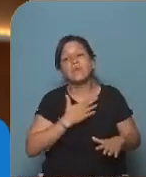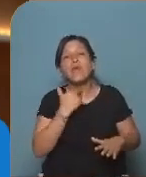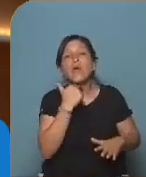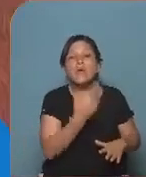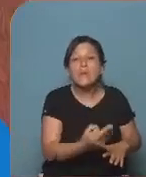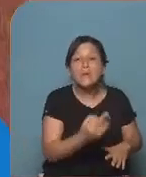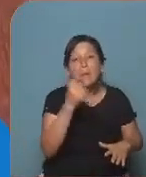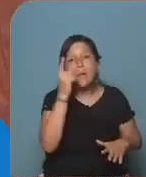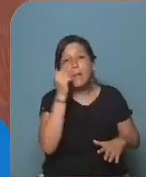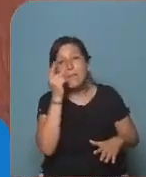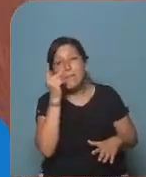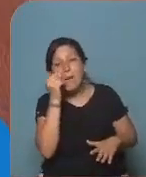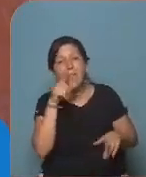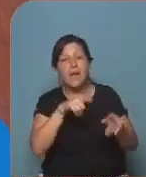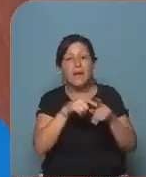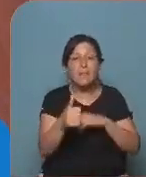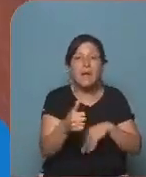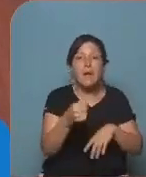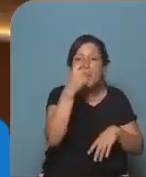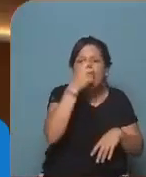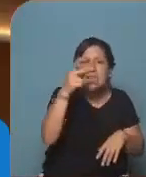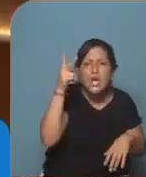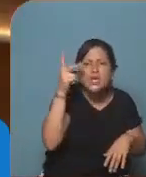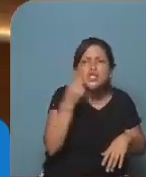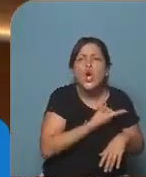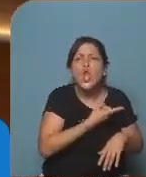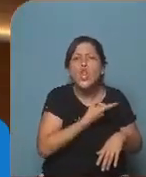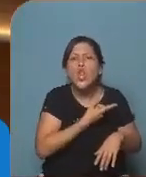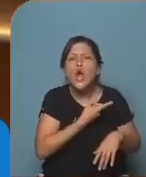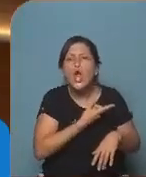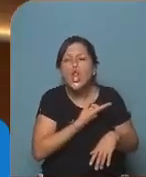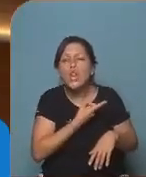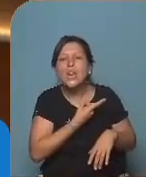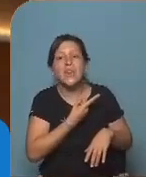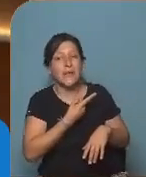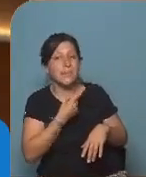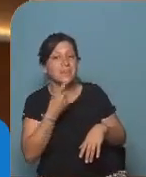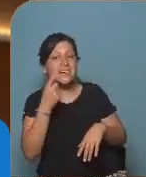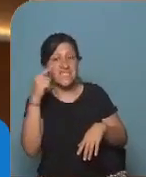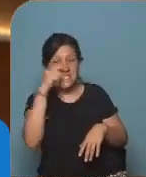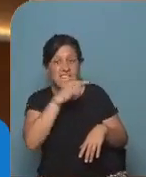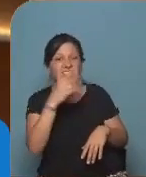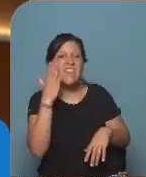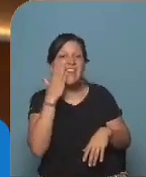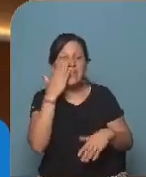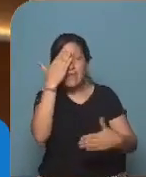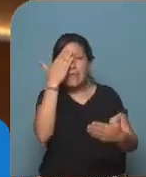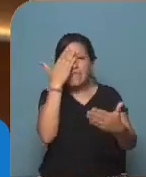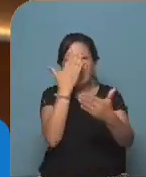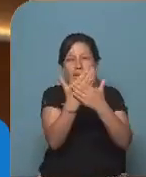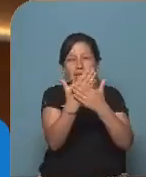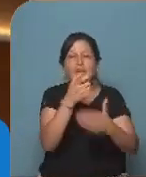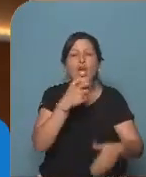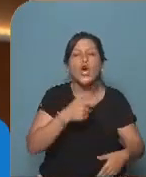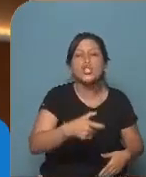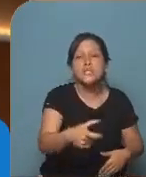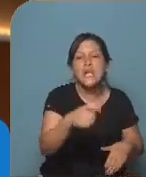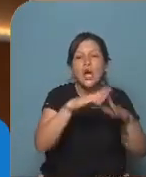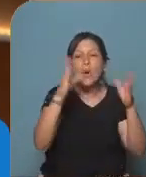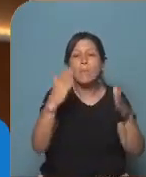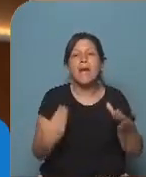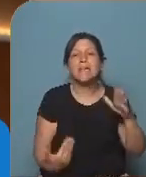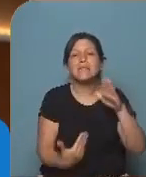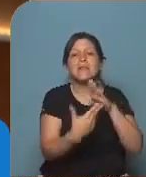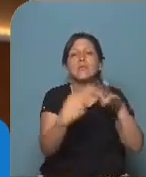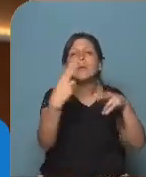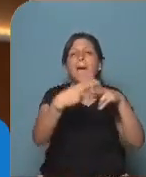nuestros hermanos. El día 28, ¿a qué hora y dónde? 28 a las 19 horas, frente al Consejo de la Magistratura, que es esa plaza que